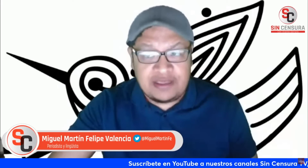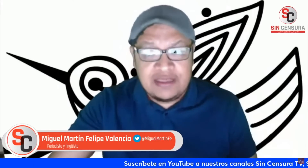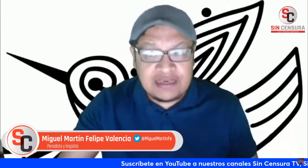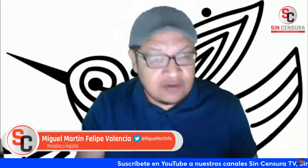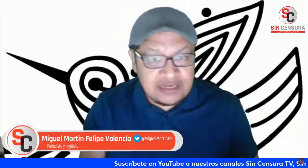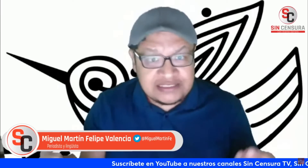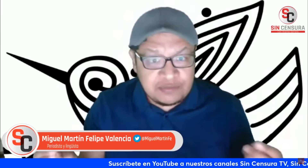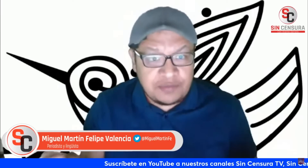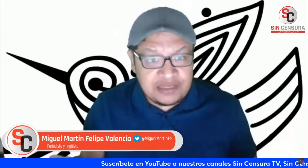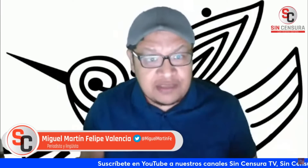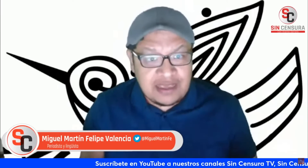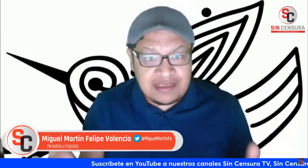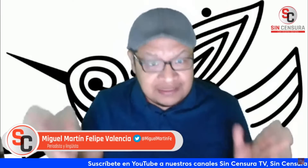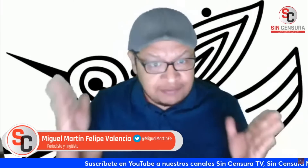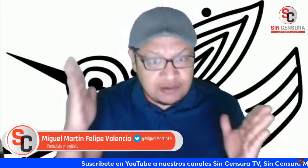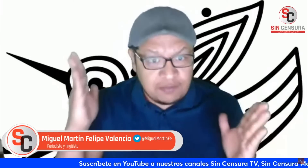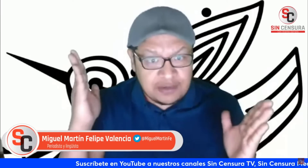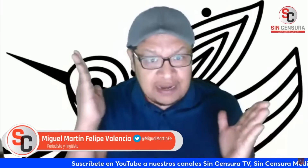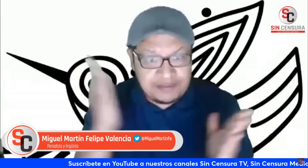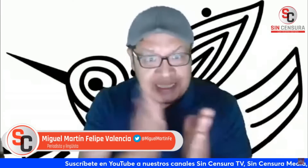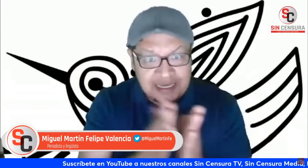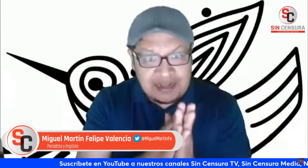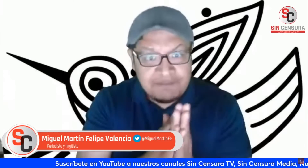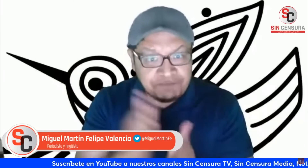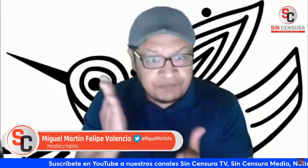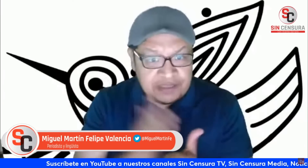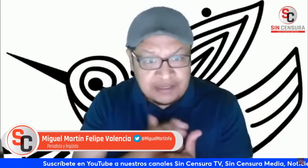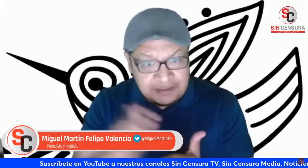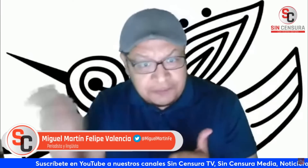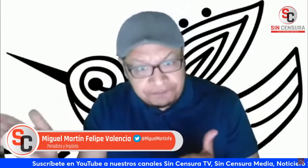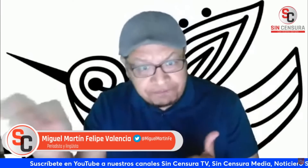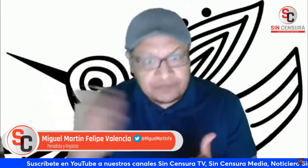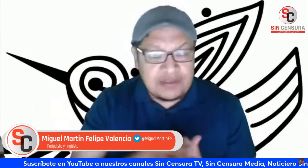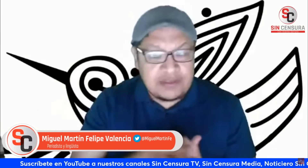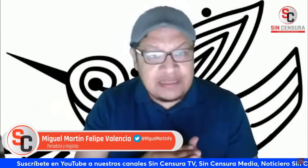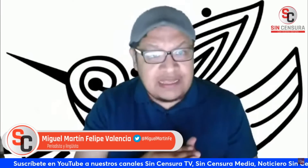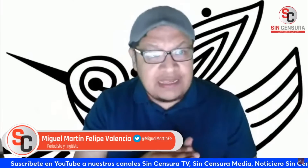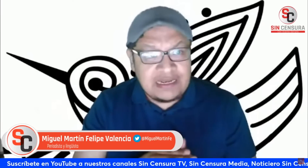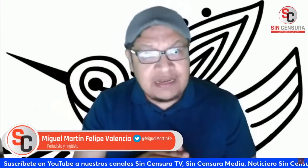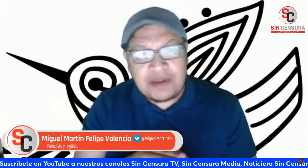criticada porque creo que en ese momento ya fue como que la bisagra del